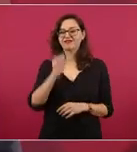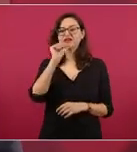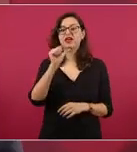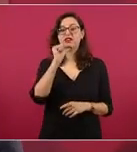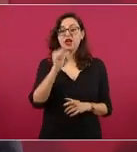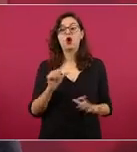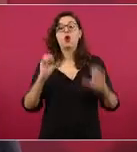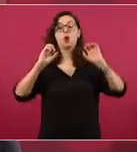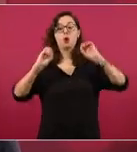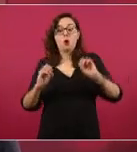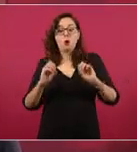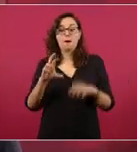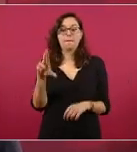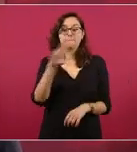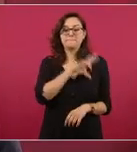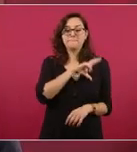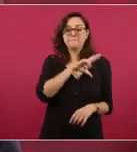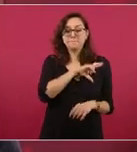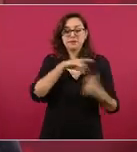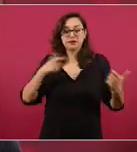concesiones.